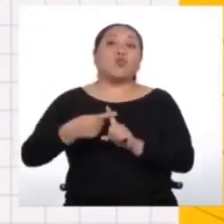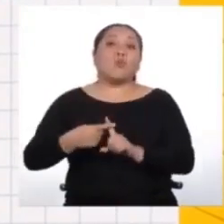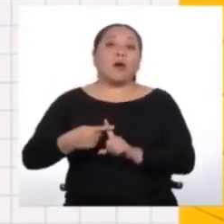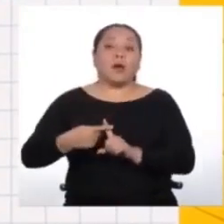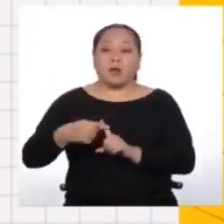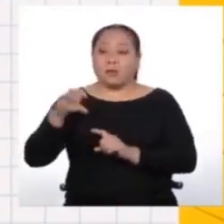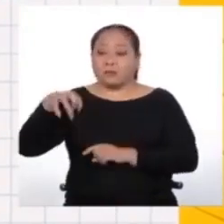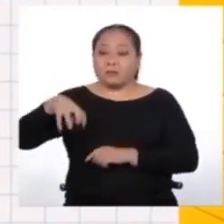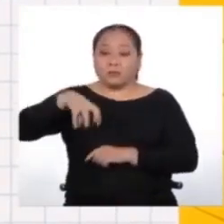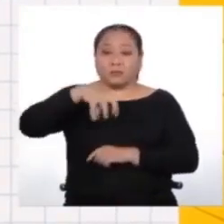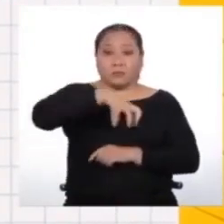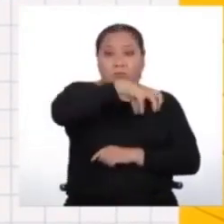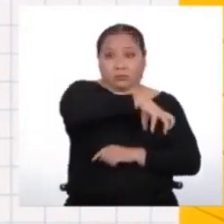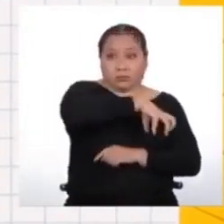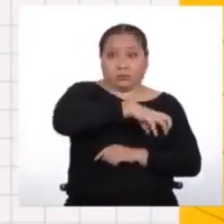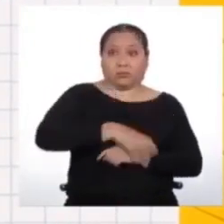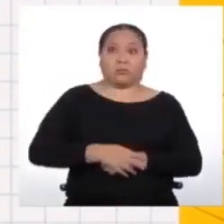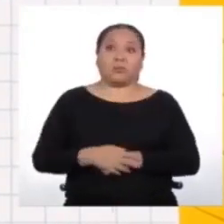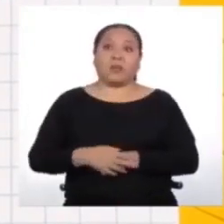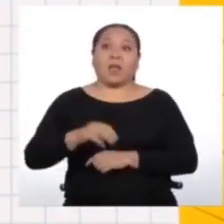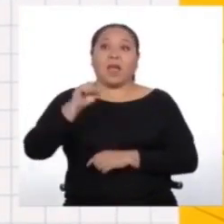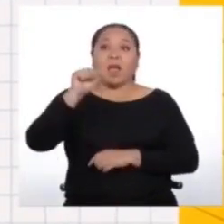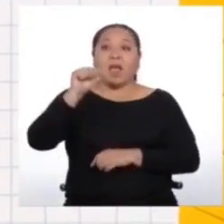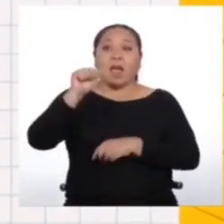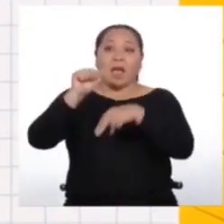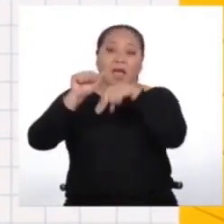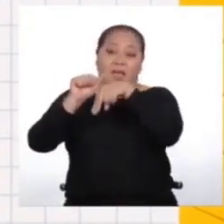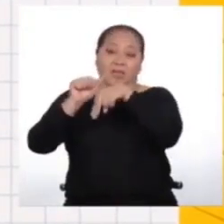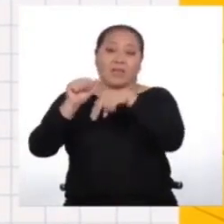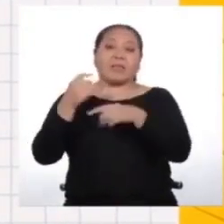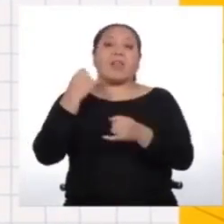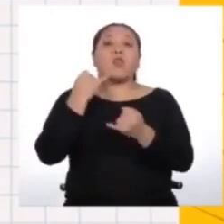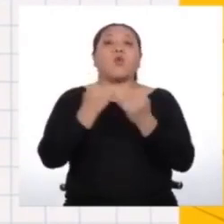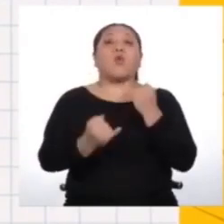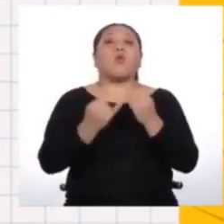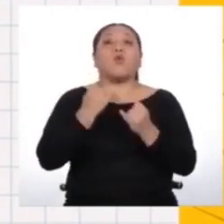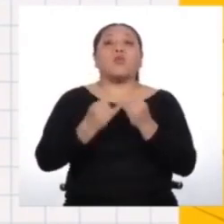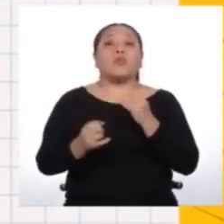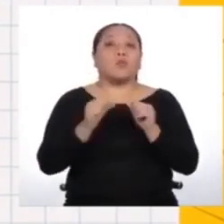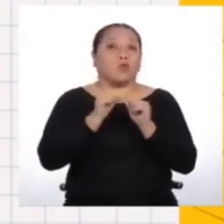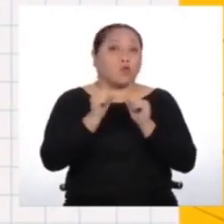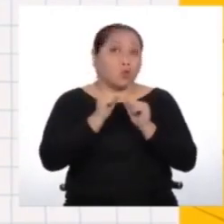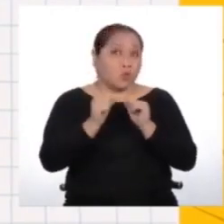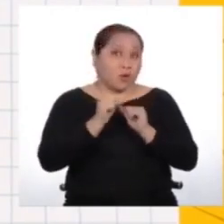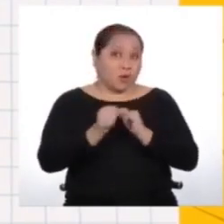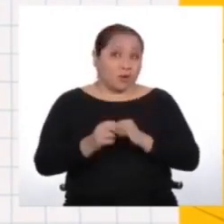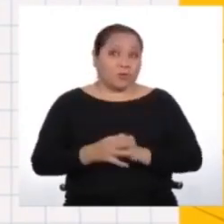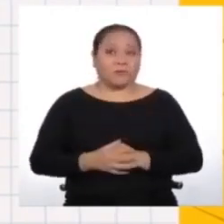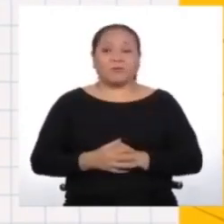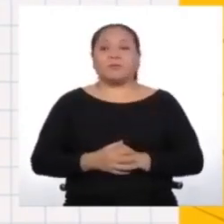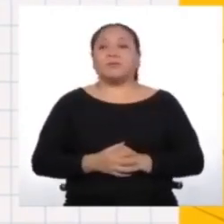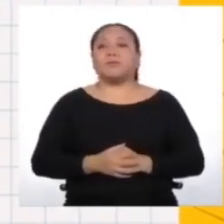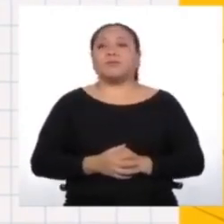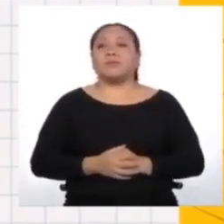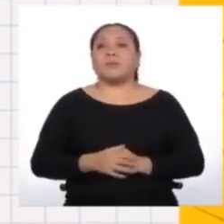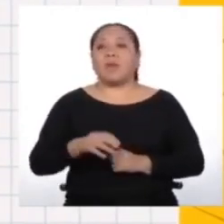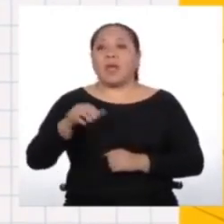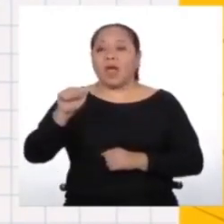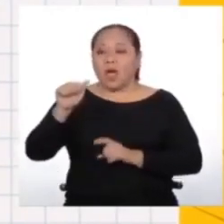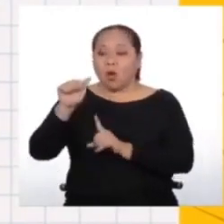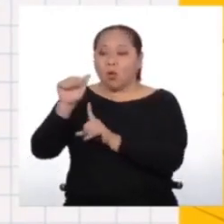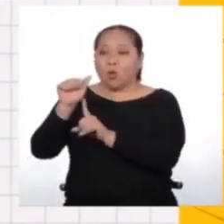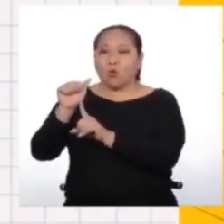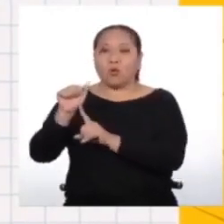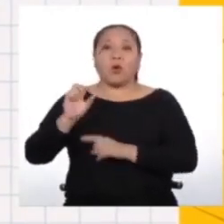de la progresión geométrica. A sub n es el último término o término enésimo de la progresión geométrica. A sub